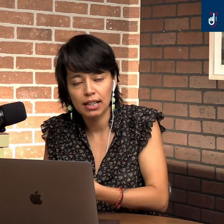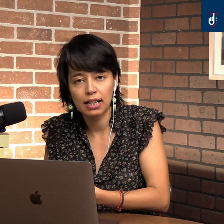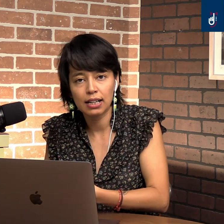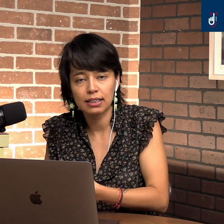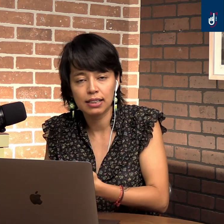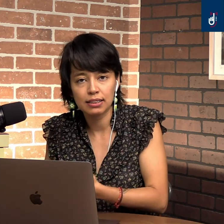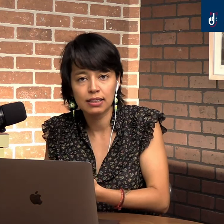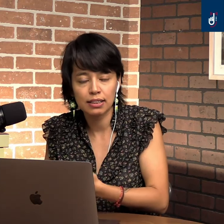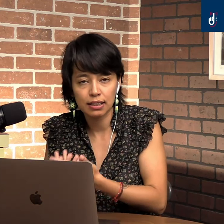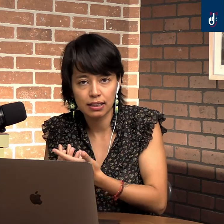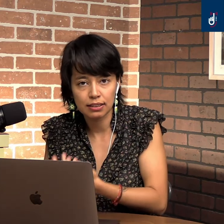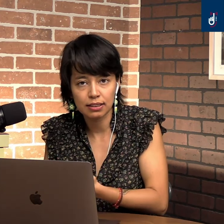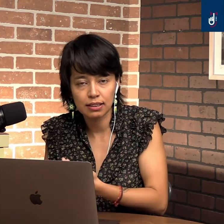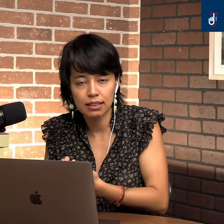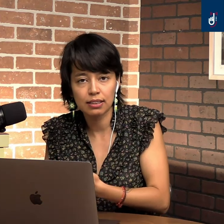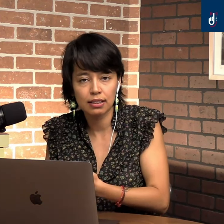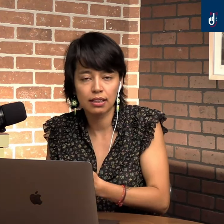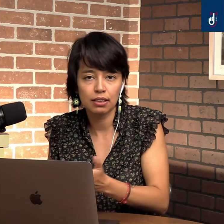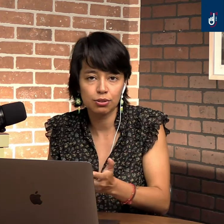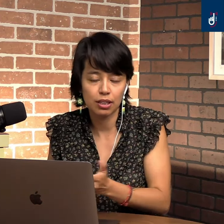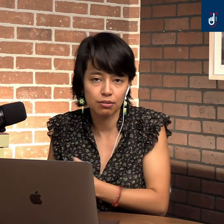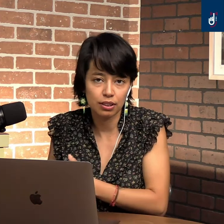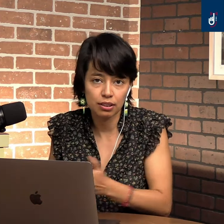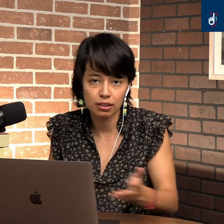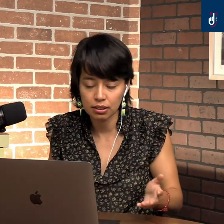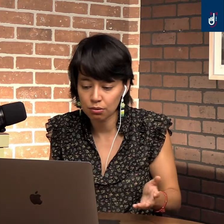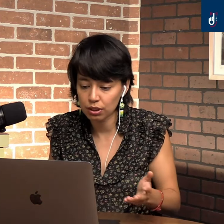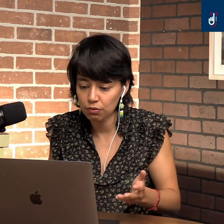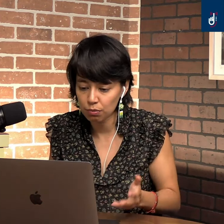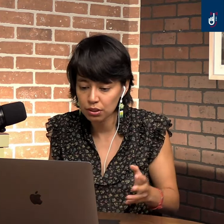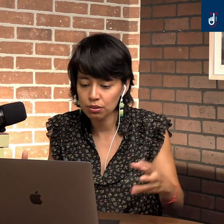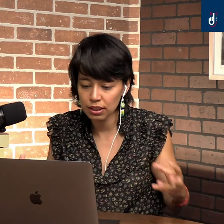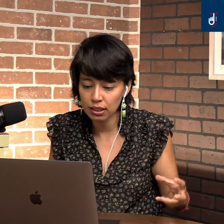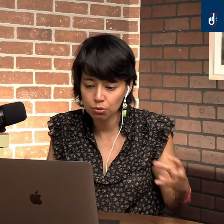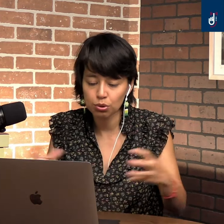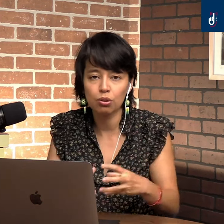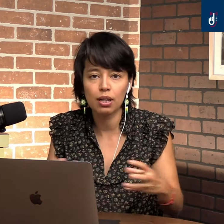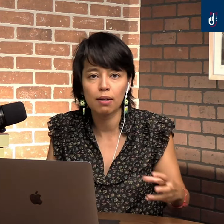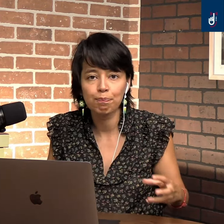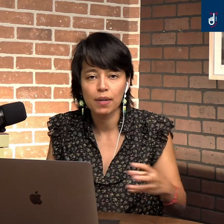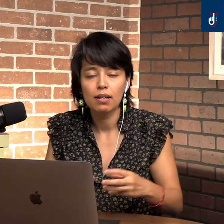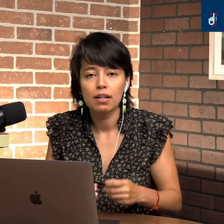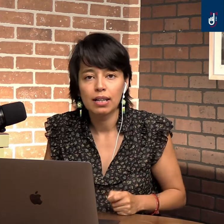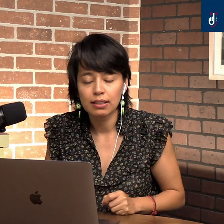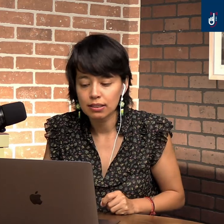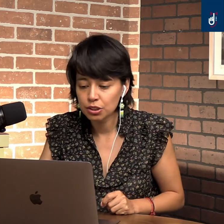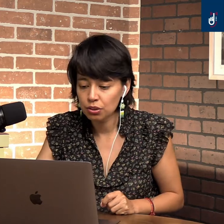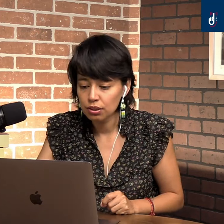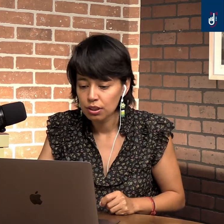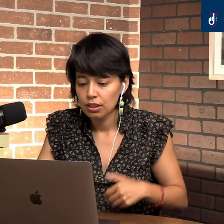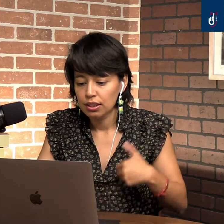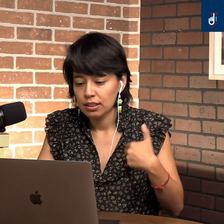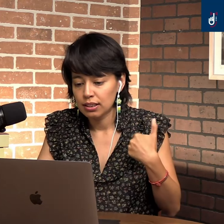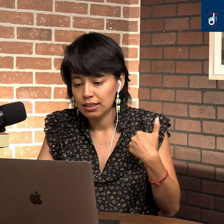respalda a en la Sedena, que la Sedena dice que ellos ya no tienen ninguna información. De ahí surgió la